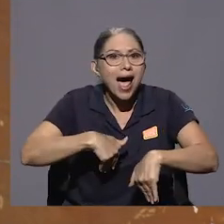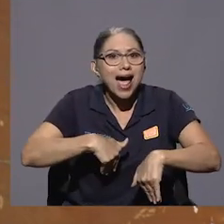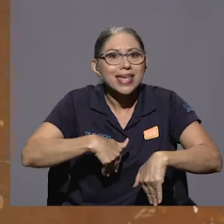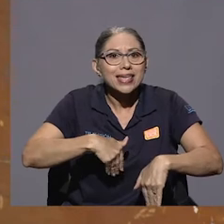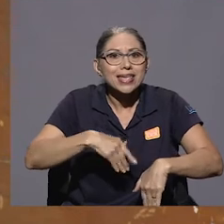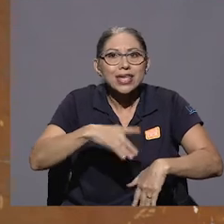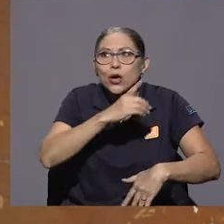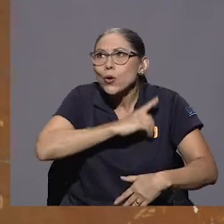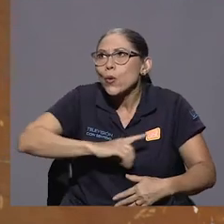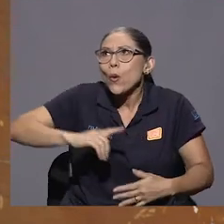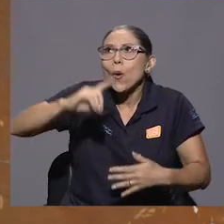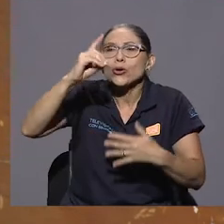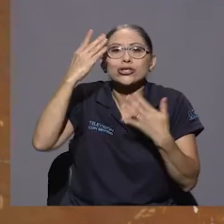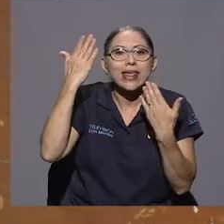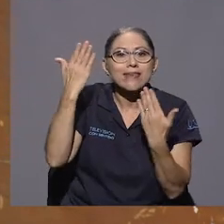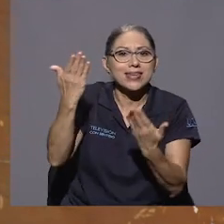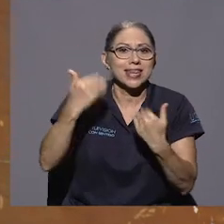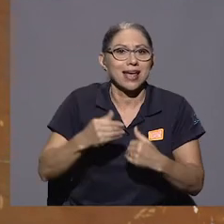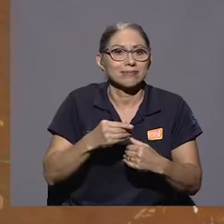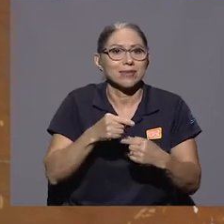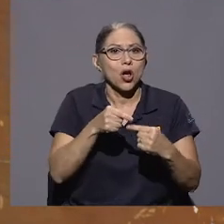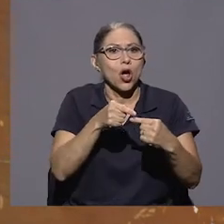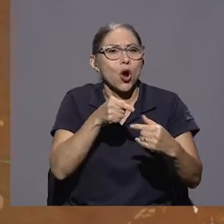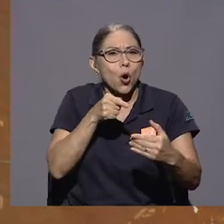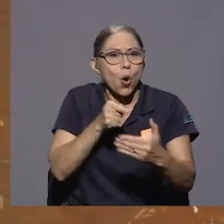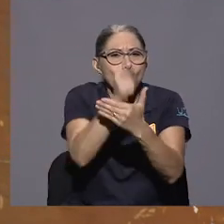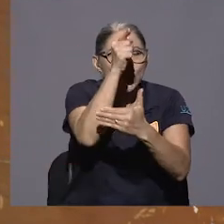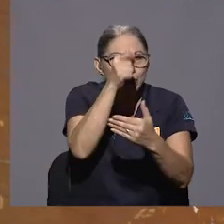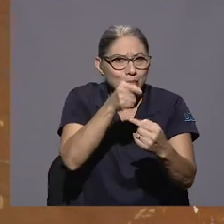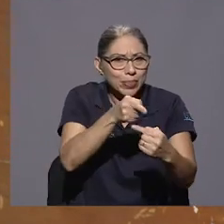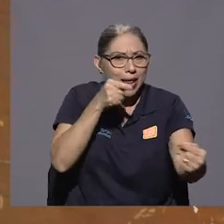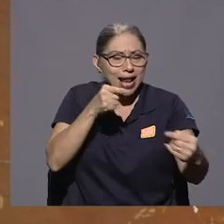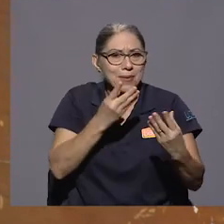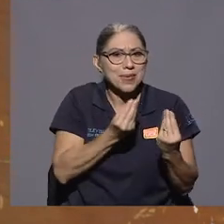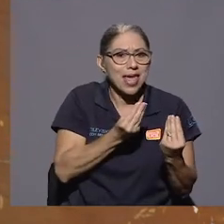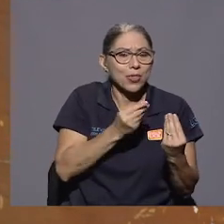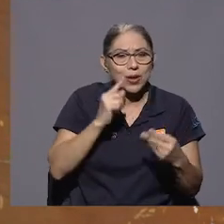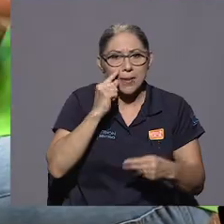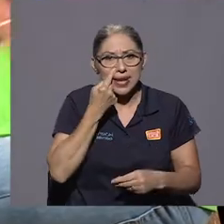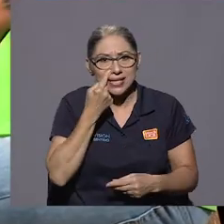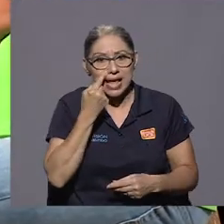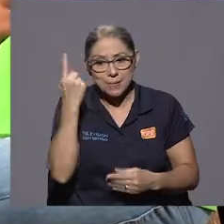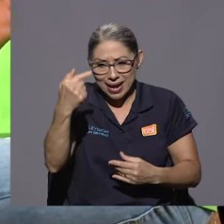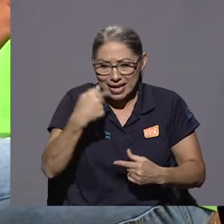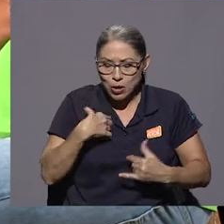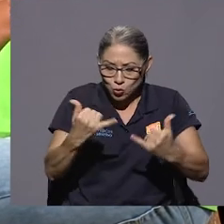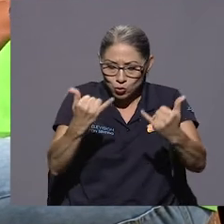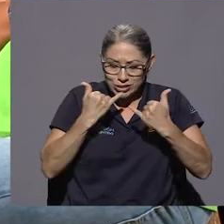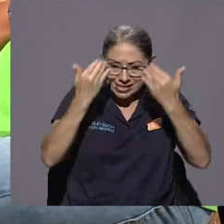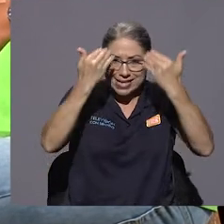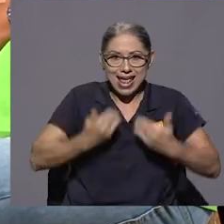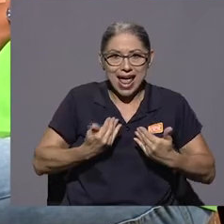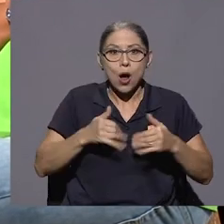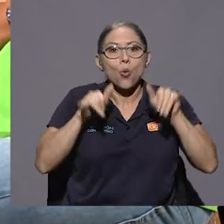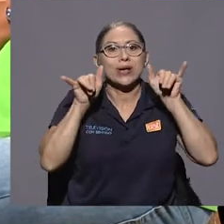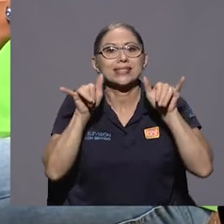cosa divina. Contra el miedo y la pereza, para ser lo que uno quiere ser o estar donde uno quiere